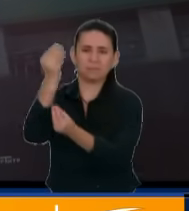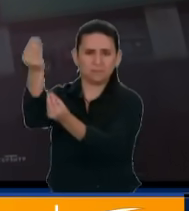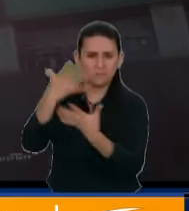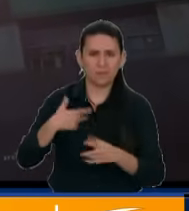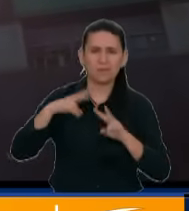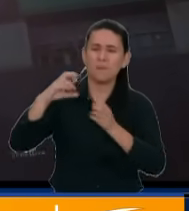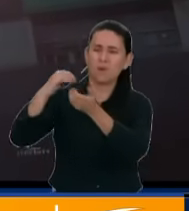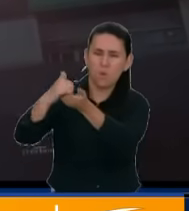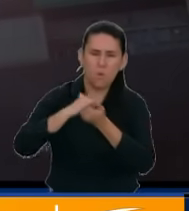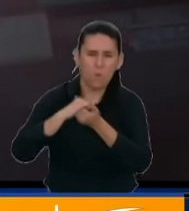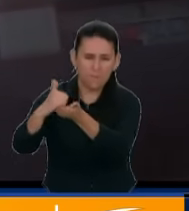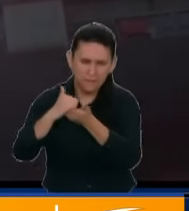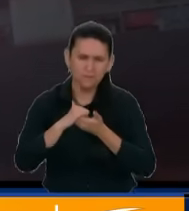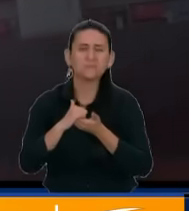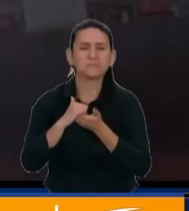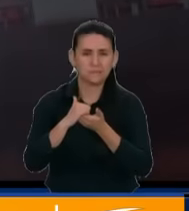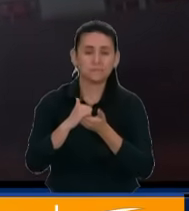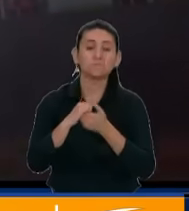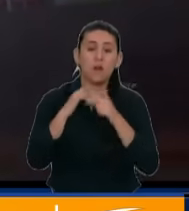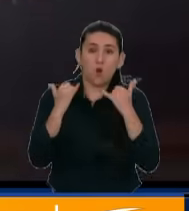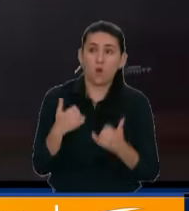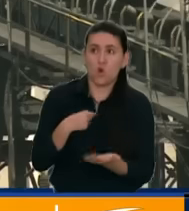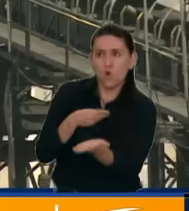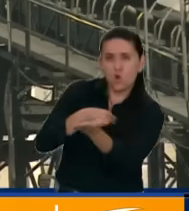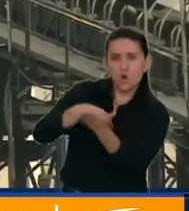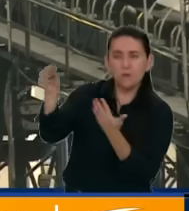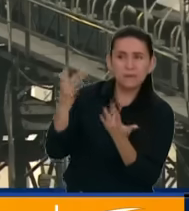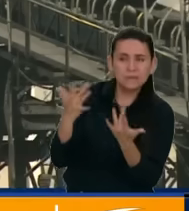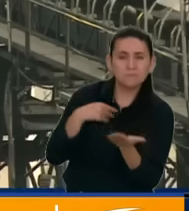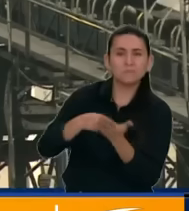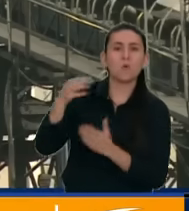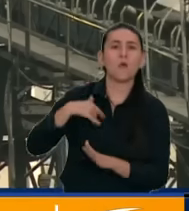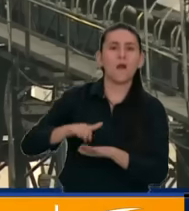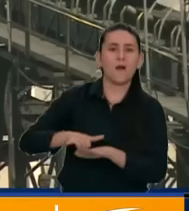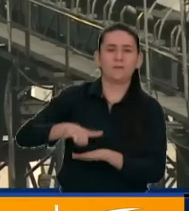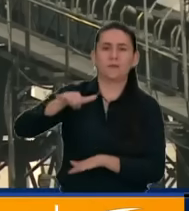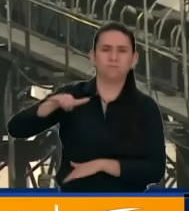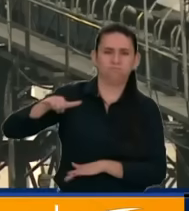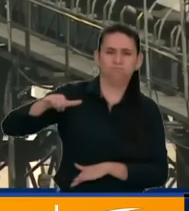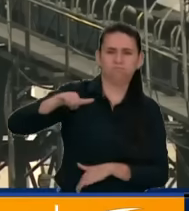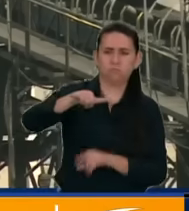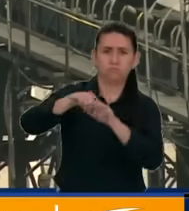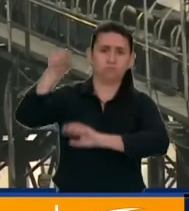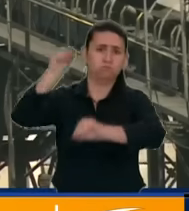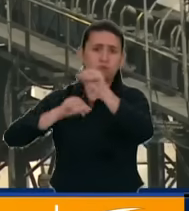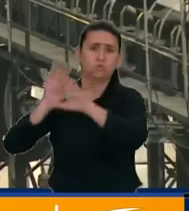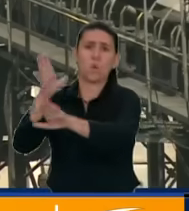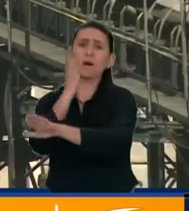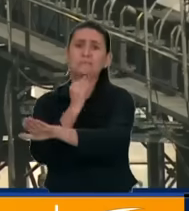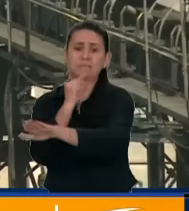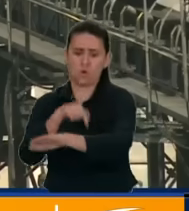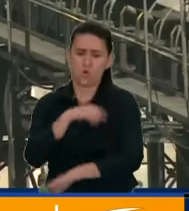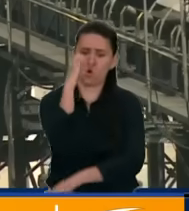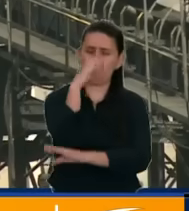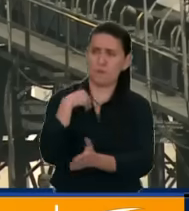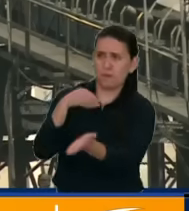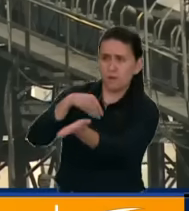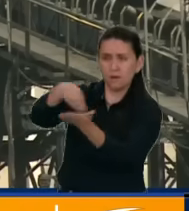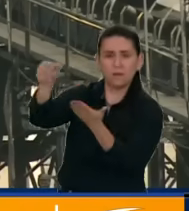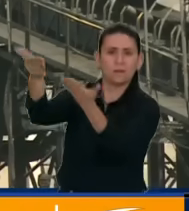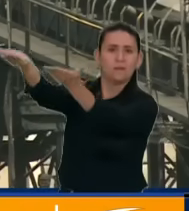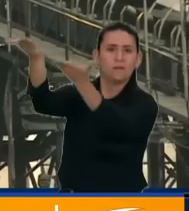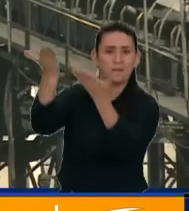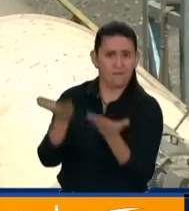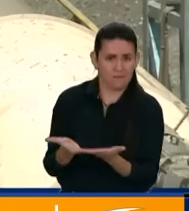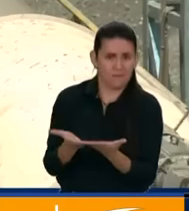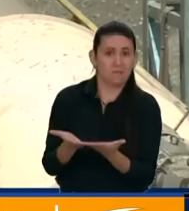estamos pendientes de una compra de unos aviones que eventualmente tendría digamos a uno de los ofertantes